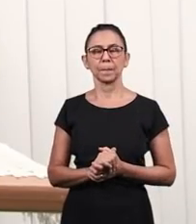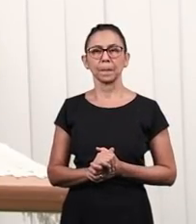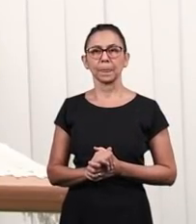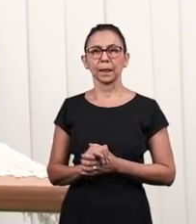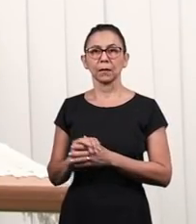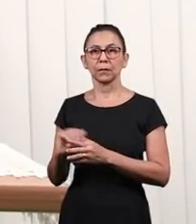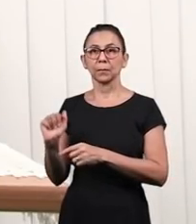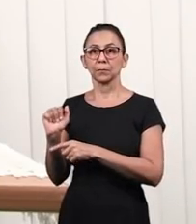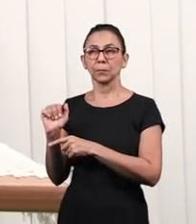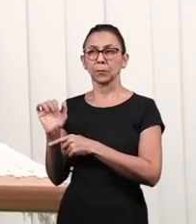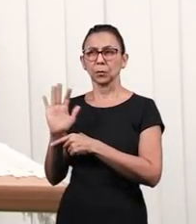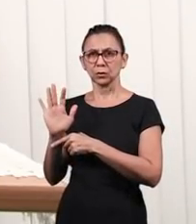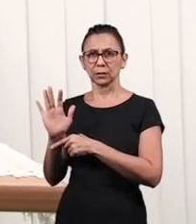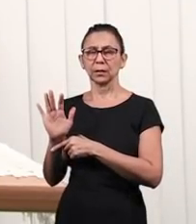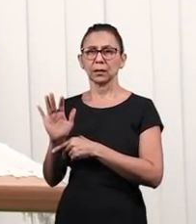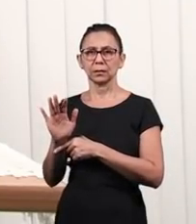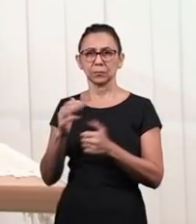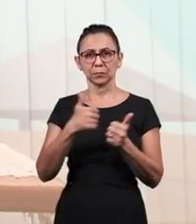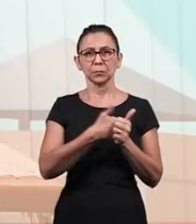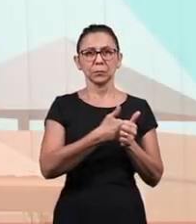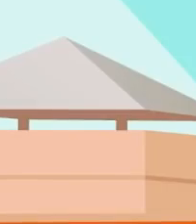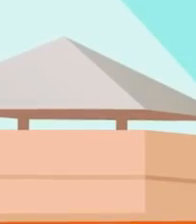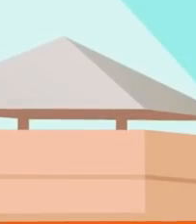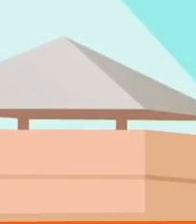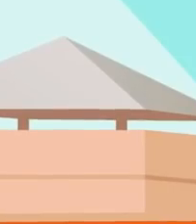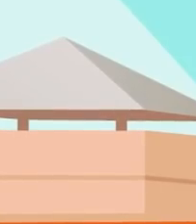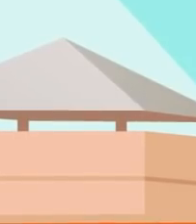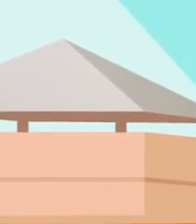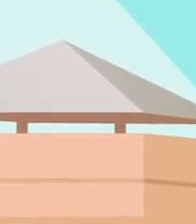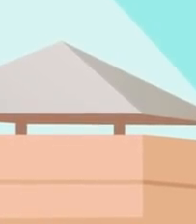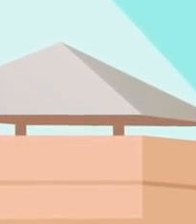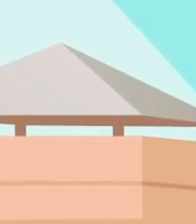será proyectado. Cante este loor con nosotros.